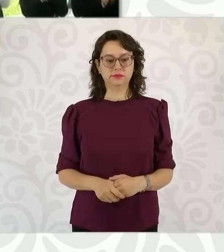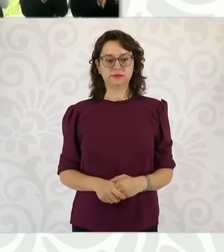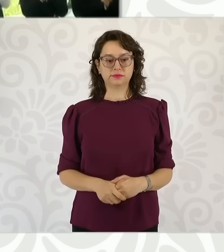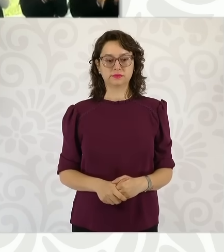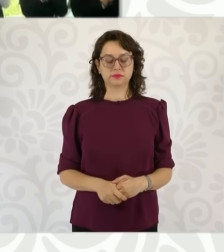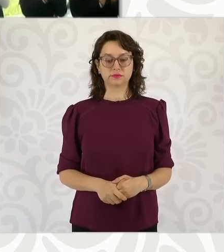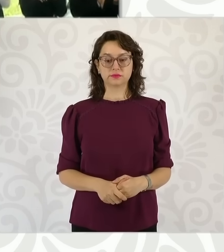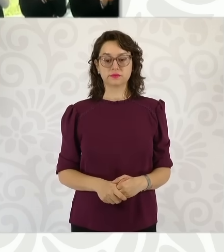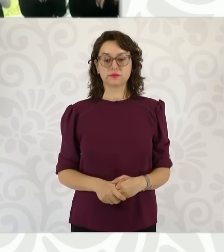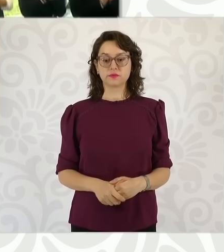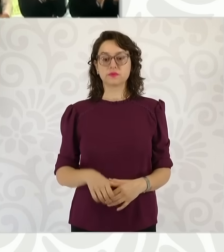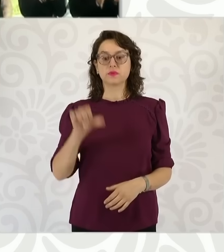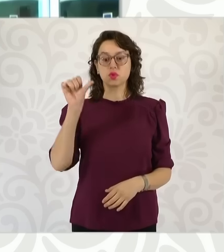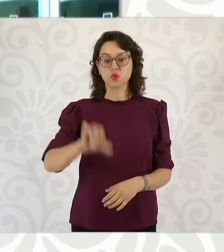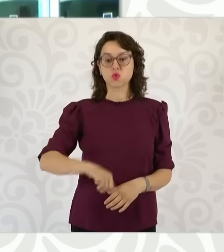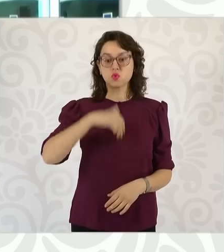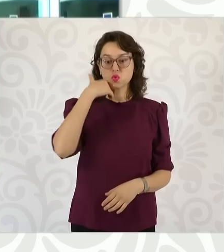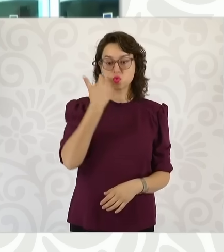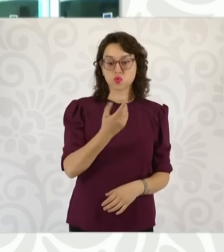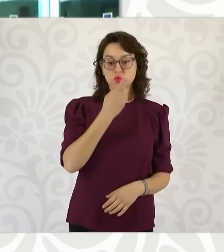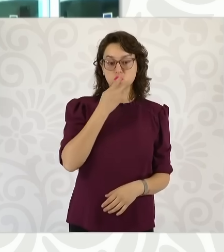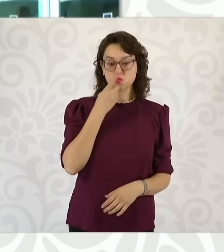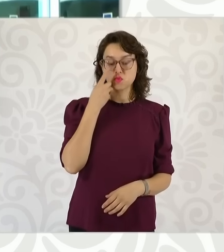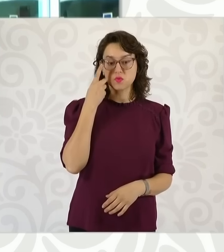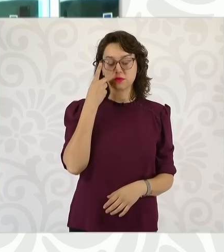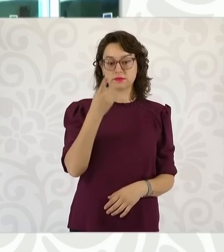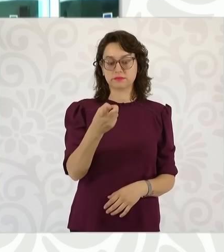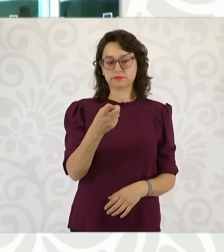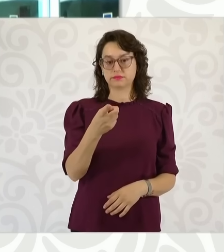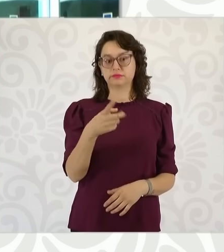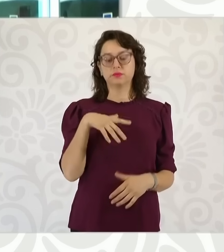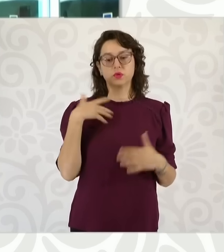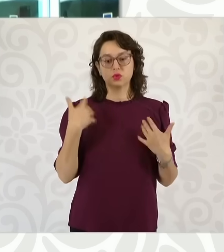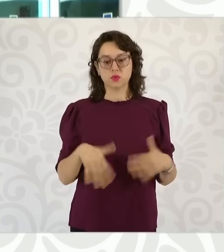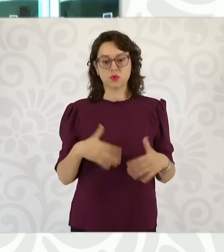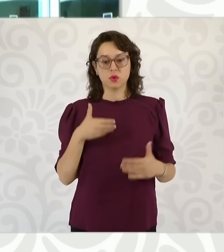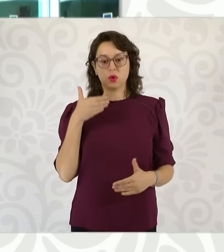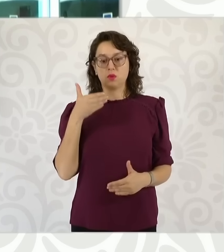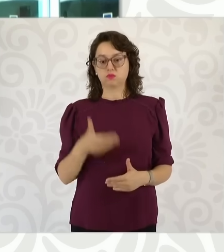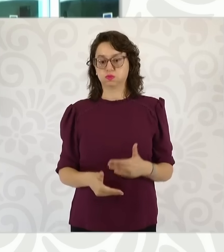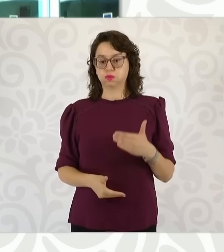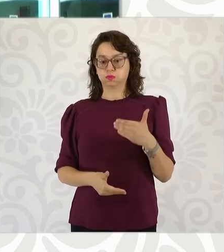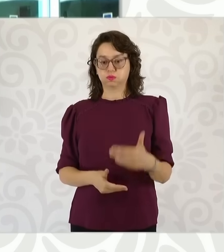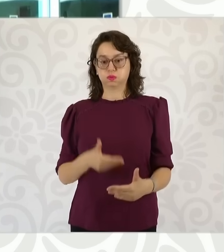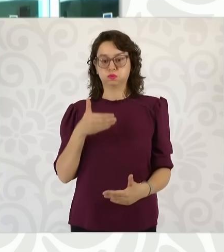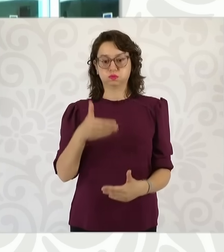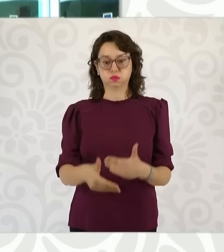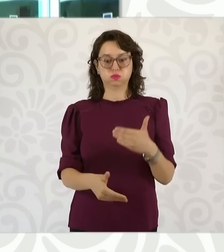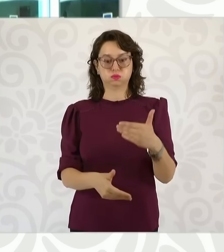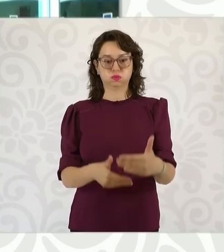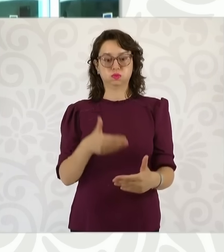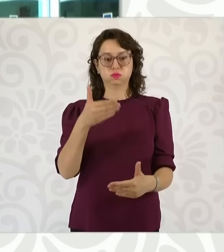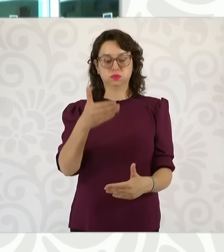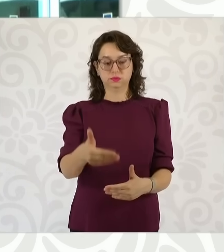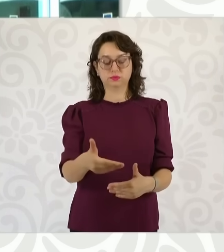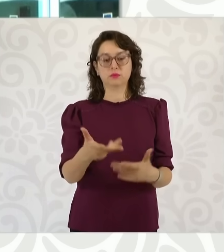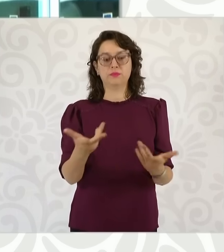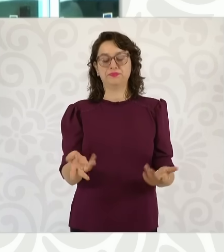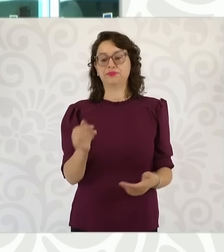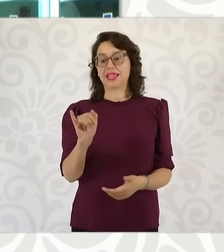Hoy queremos decirle que se ha avanzado tanto que hoy la familia ISSSTEBienestar, solo estoy hablando